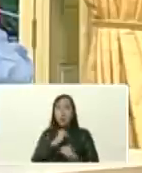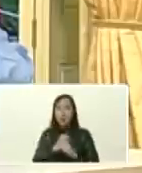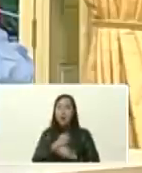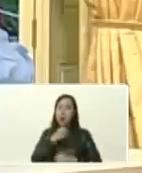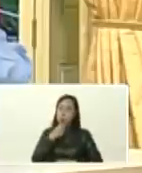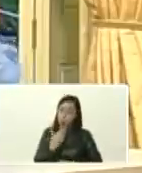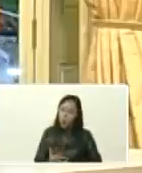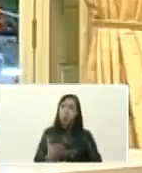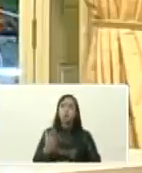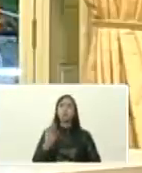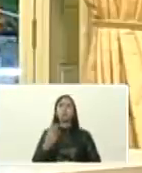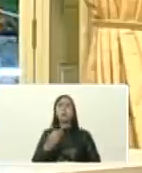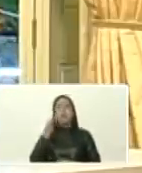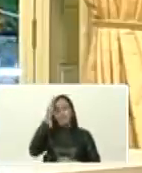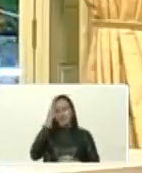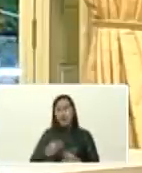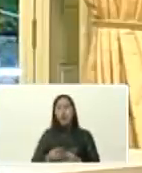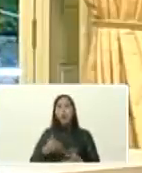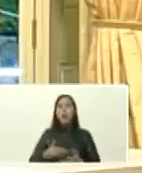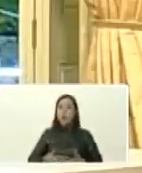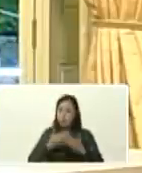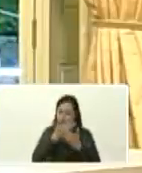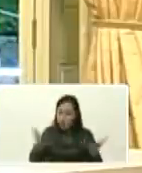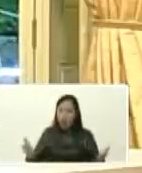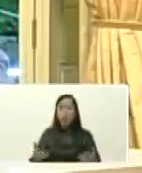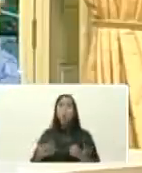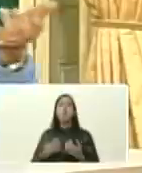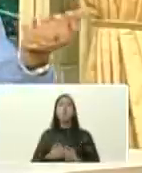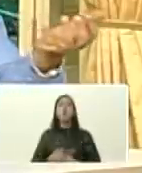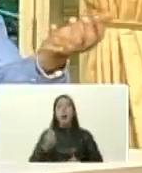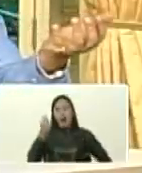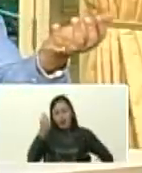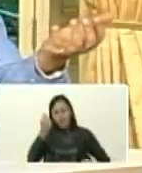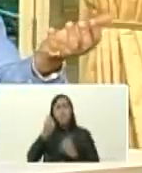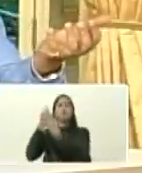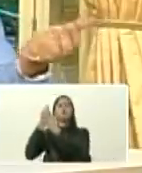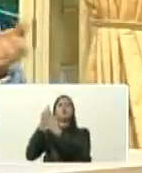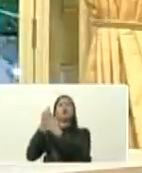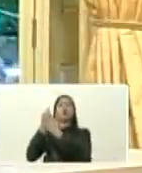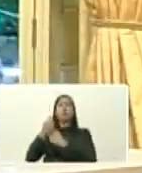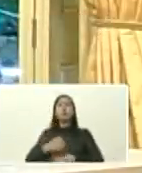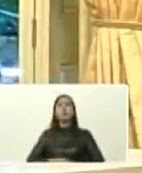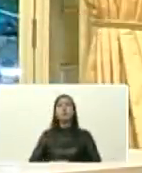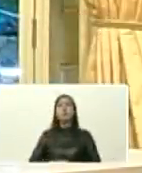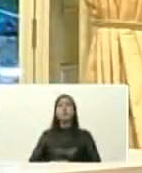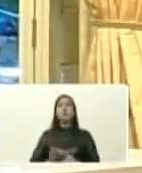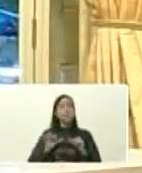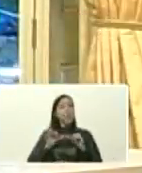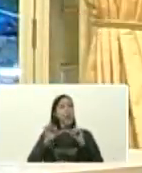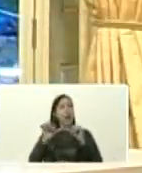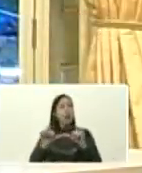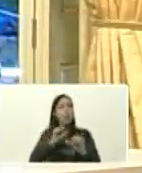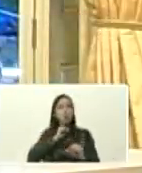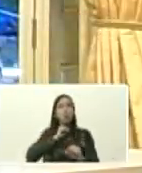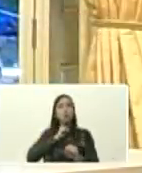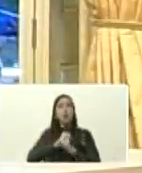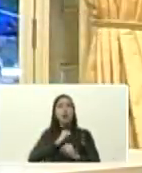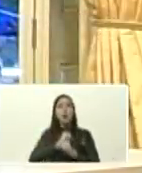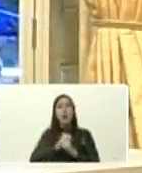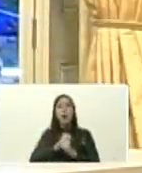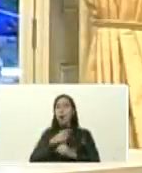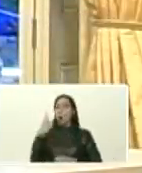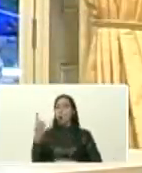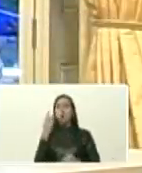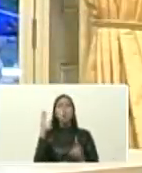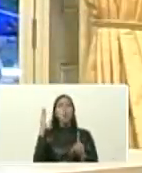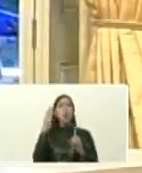fe. A ellos les extiendo mis manos, nuestras manos, para que sigamos trabajando por un solo